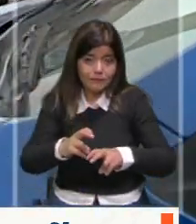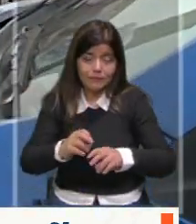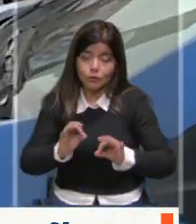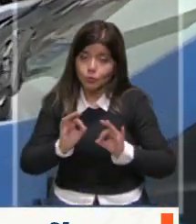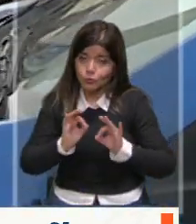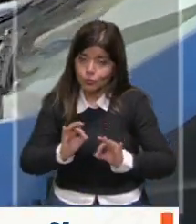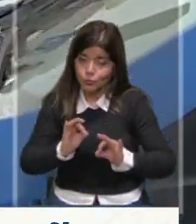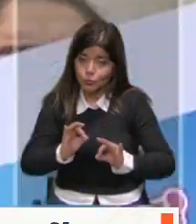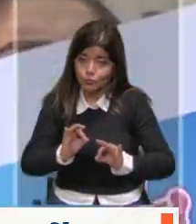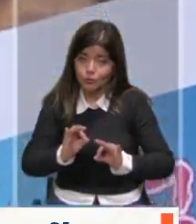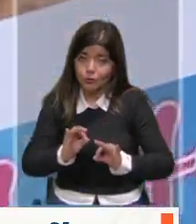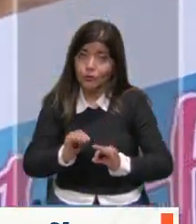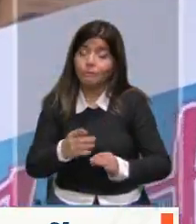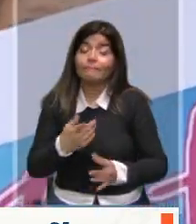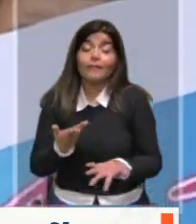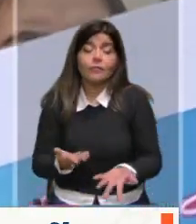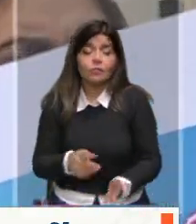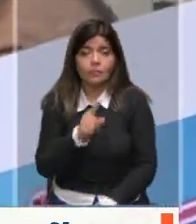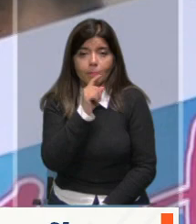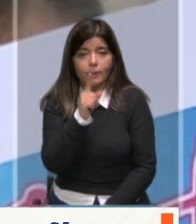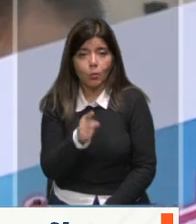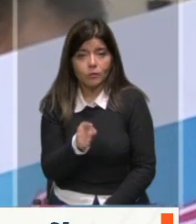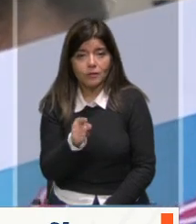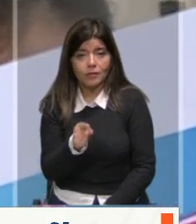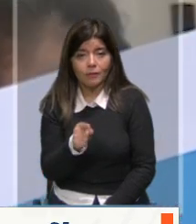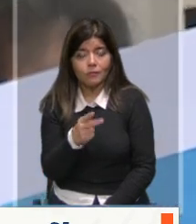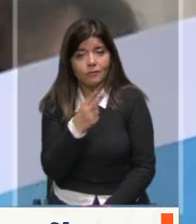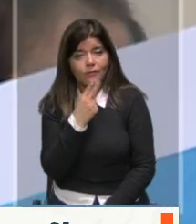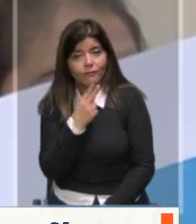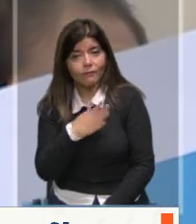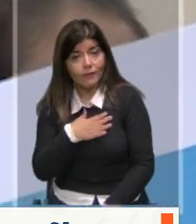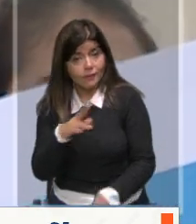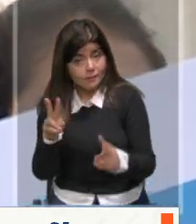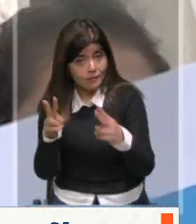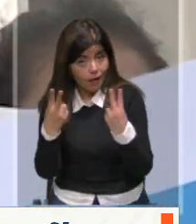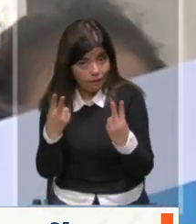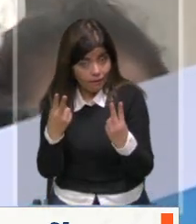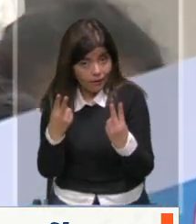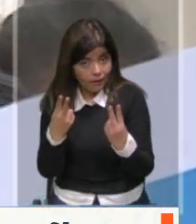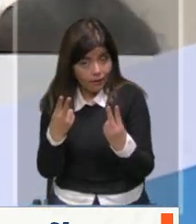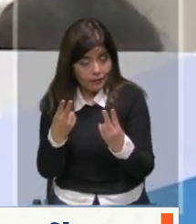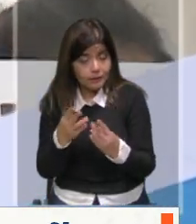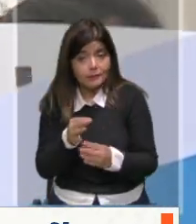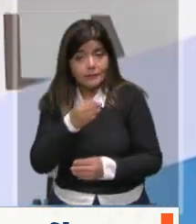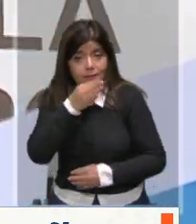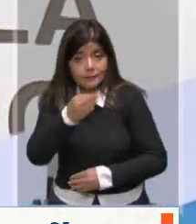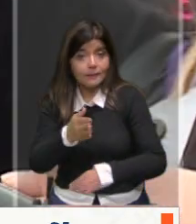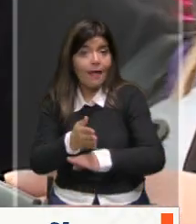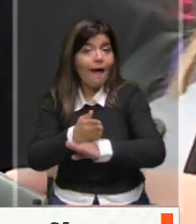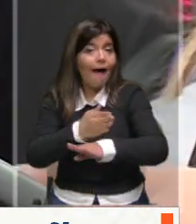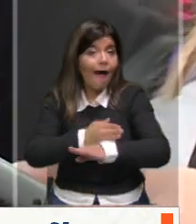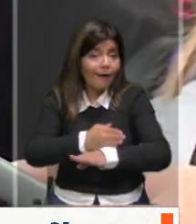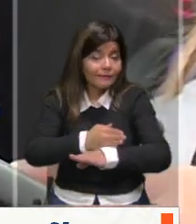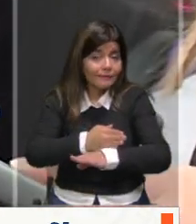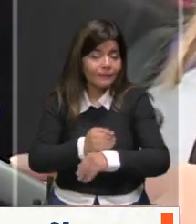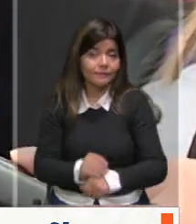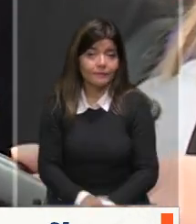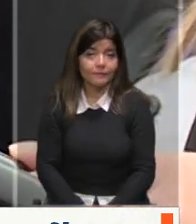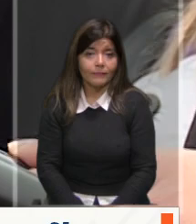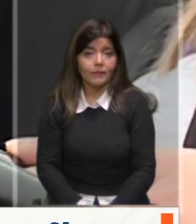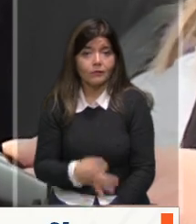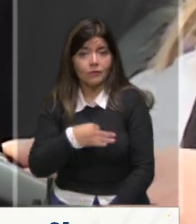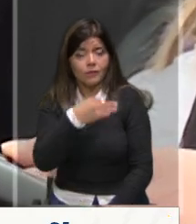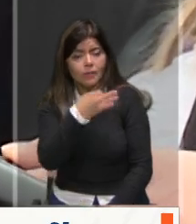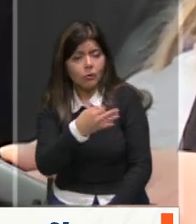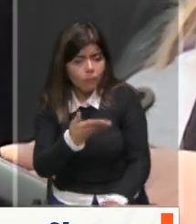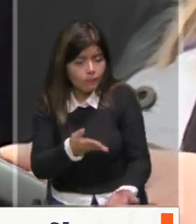Por ello, cabe preguntarse si su vida se hubiera salvado de haber recibido este resultado antes. Si yo le digo que mi hija está decaída,